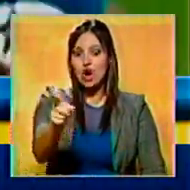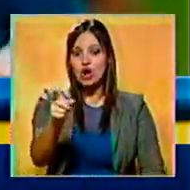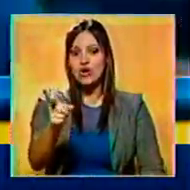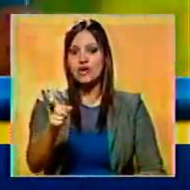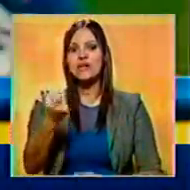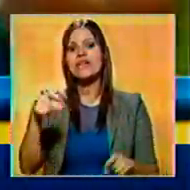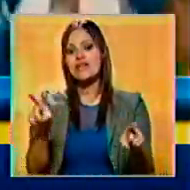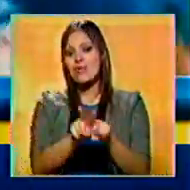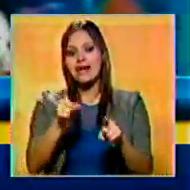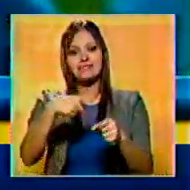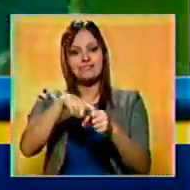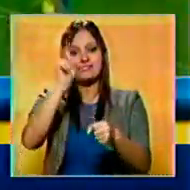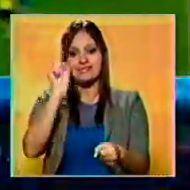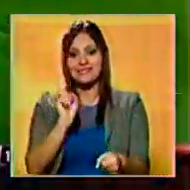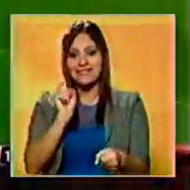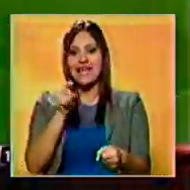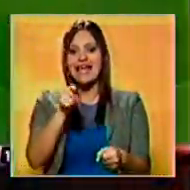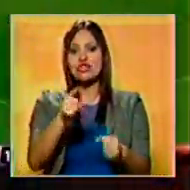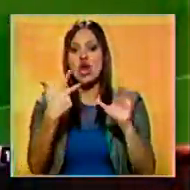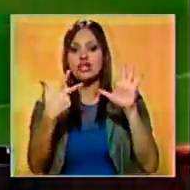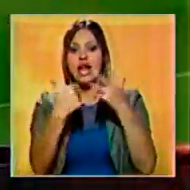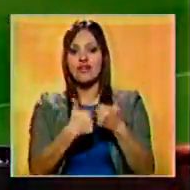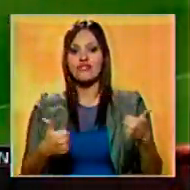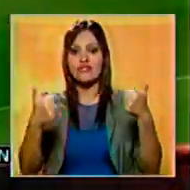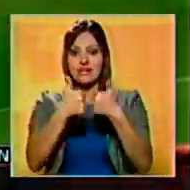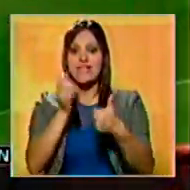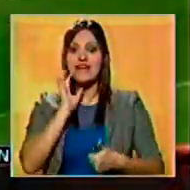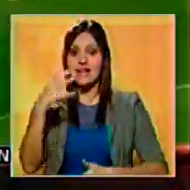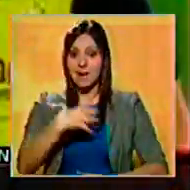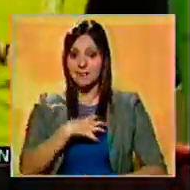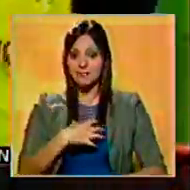quedara eliminado en estos octavos de final de Champions.